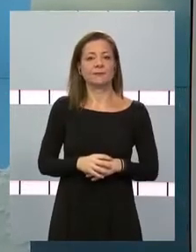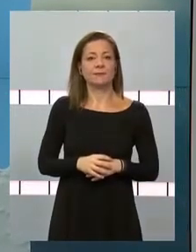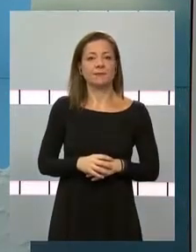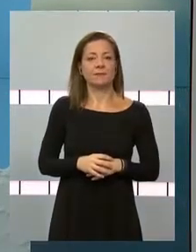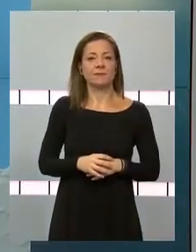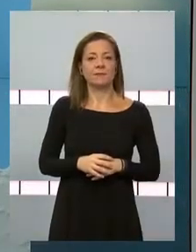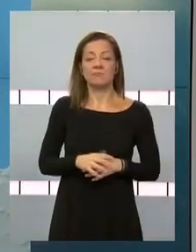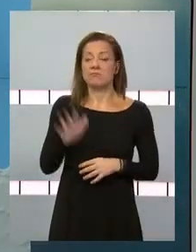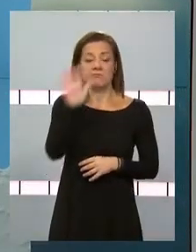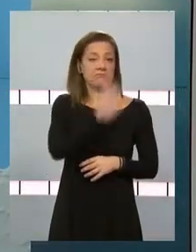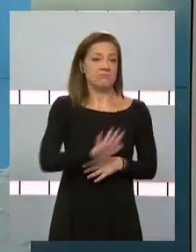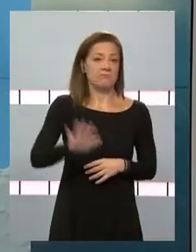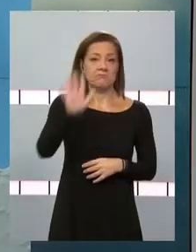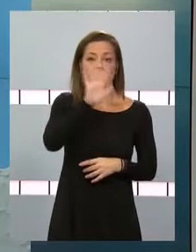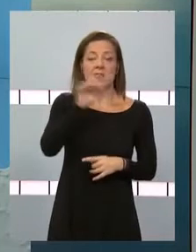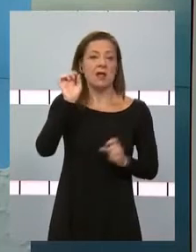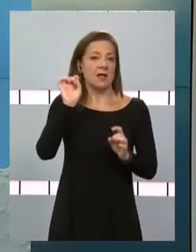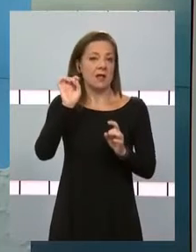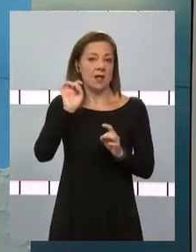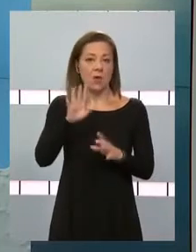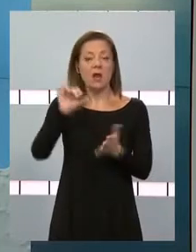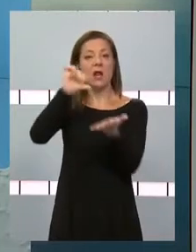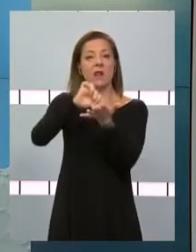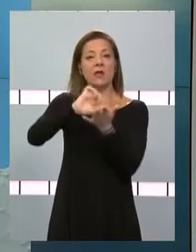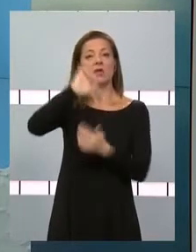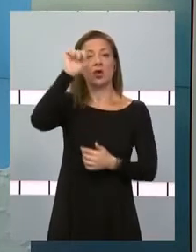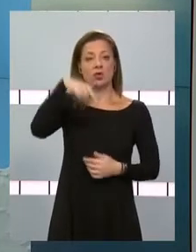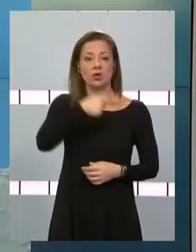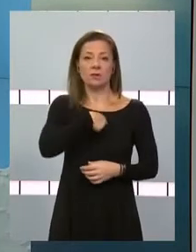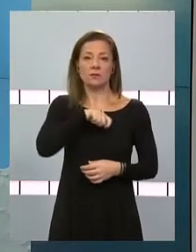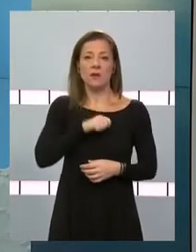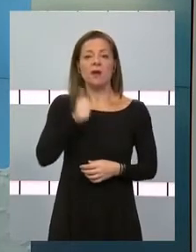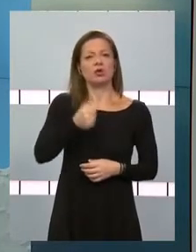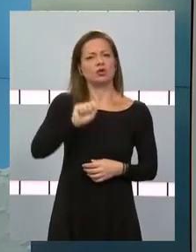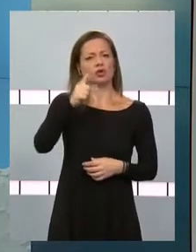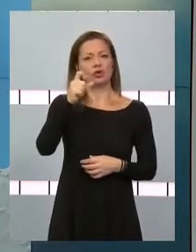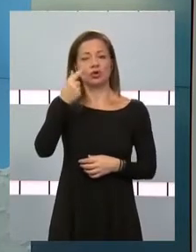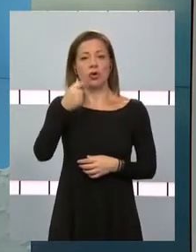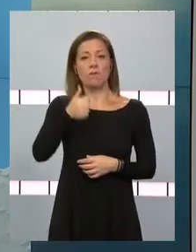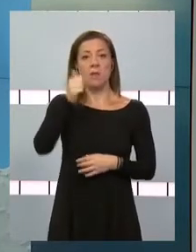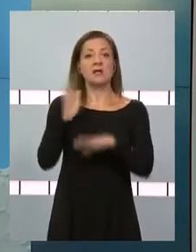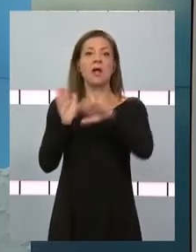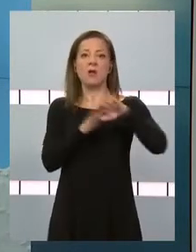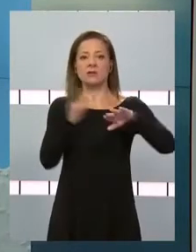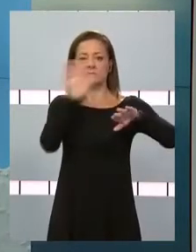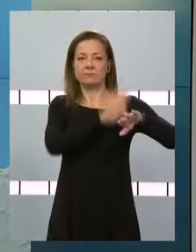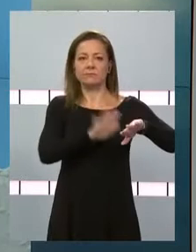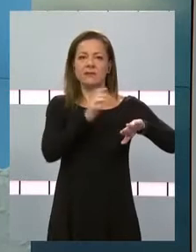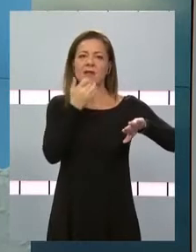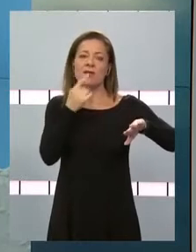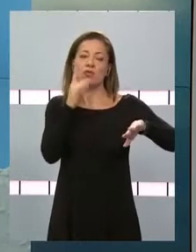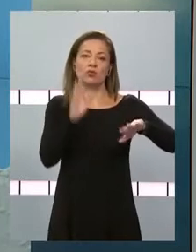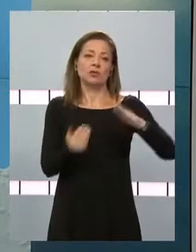día prácticamente de nubosidad, de evolución en serranías del centro y sur peninsular, muchísimo más sol, cuanto más al oeste del país, y hablamos de una